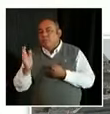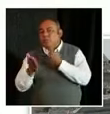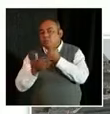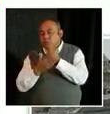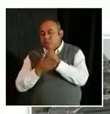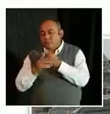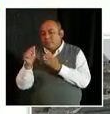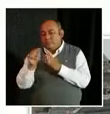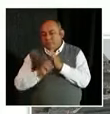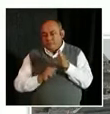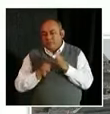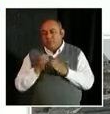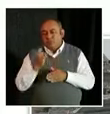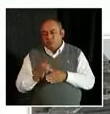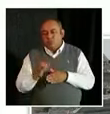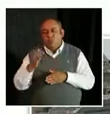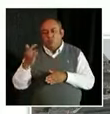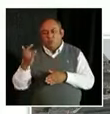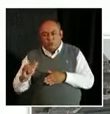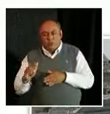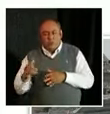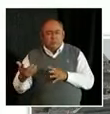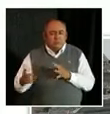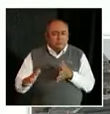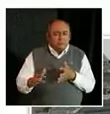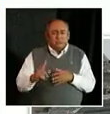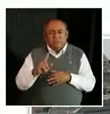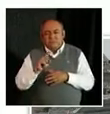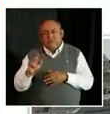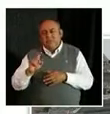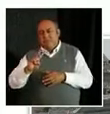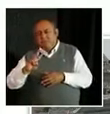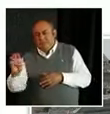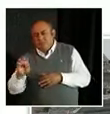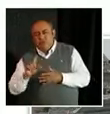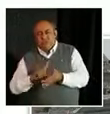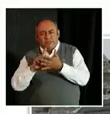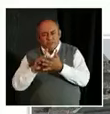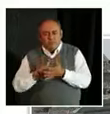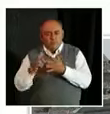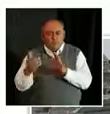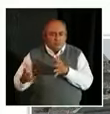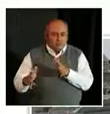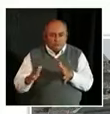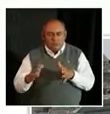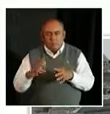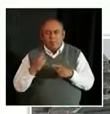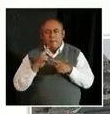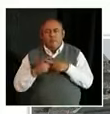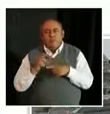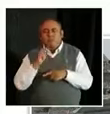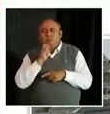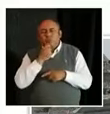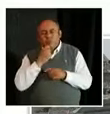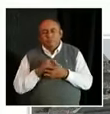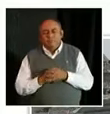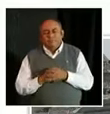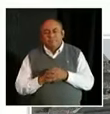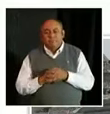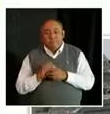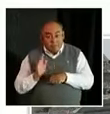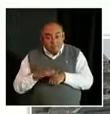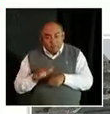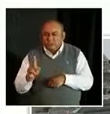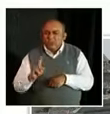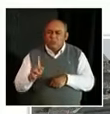mes de junio o julio entre 100 y 300 litros por segundo. No más, porque